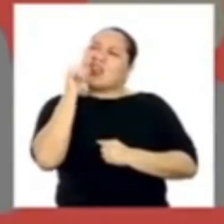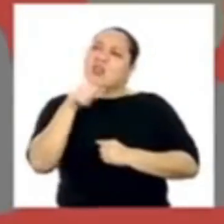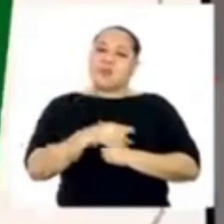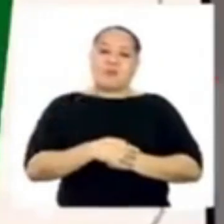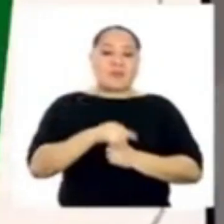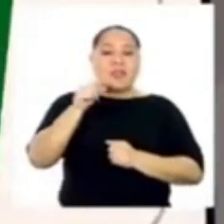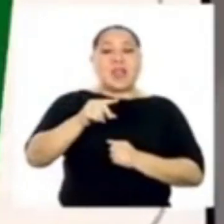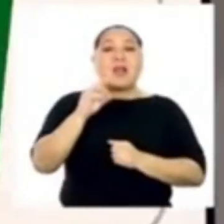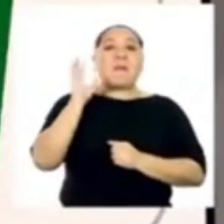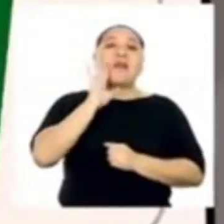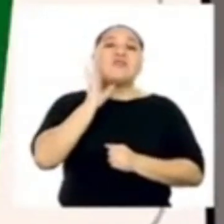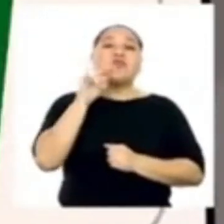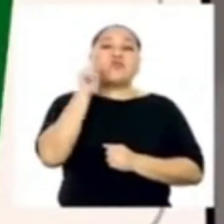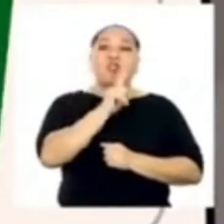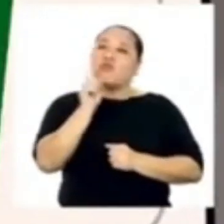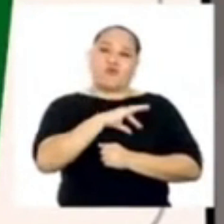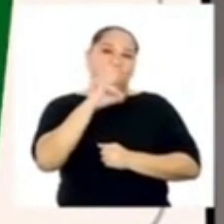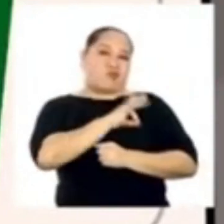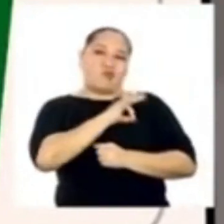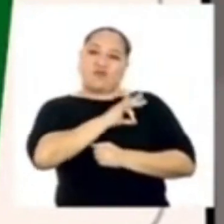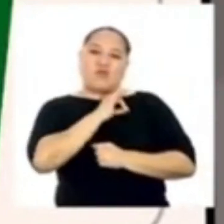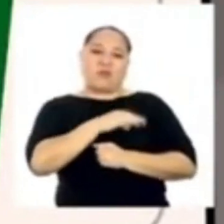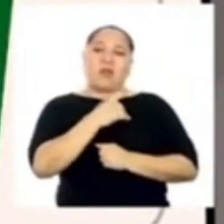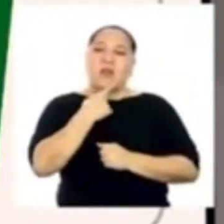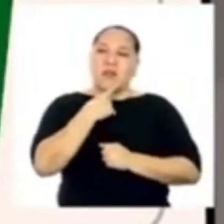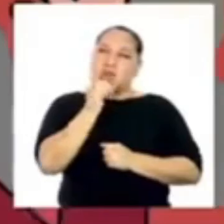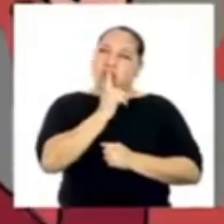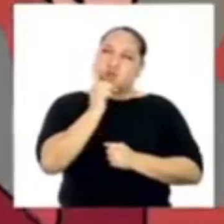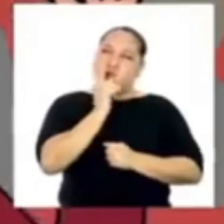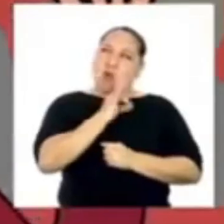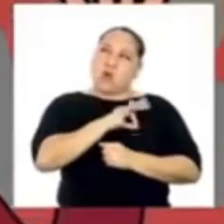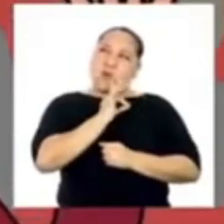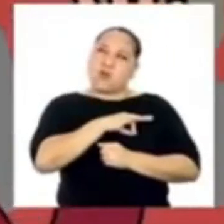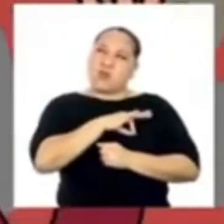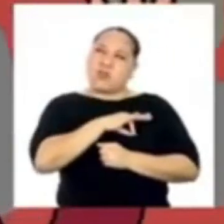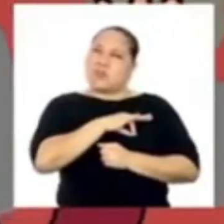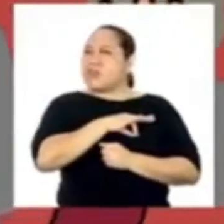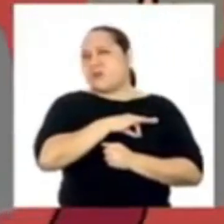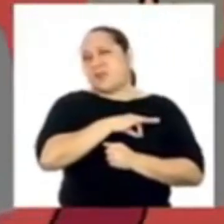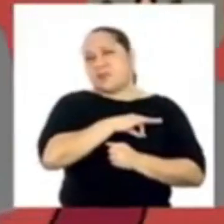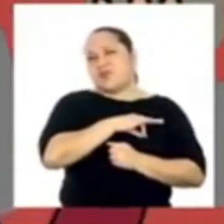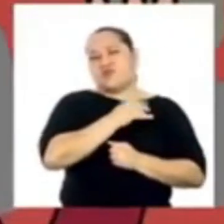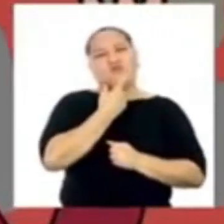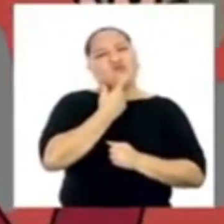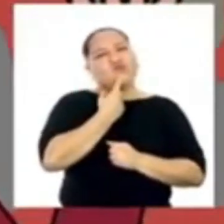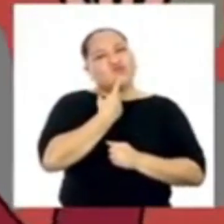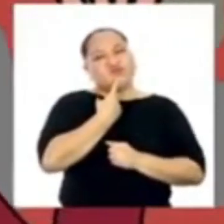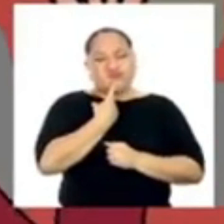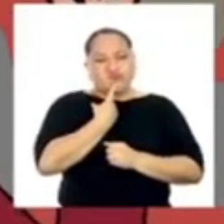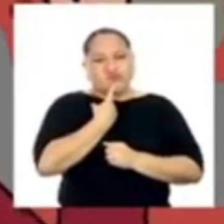¿Y el negro? Ahí dice residuos no aprovechables. No aprovechables.